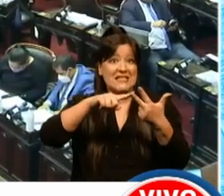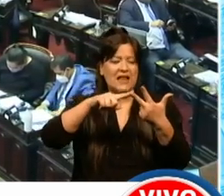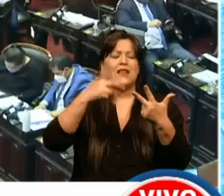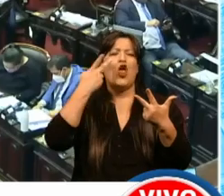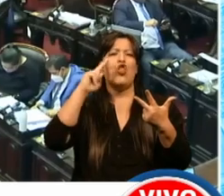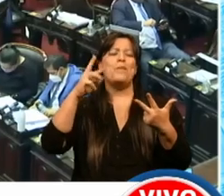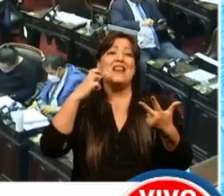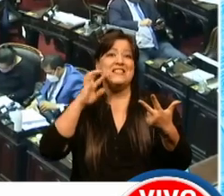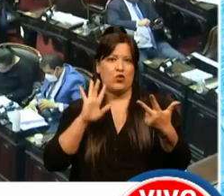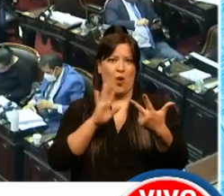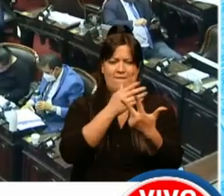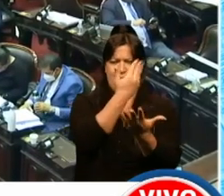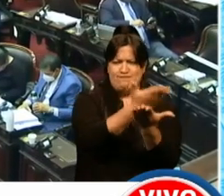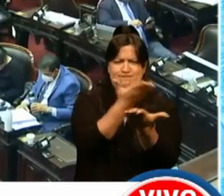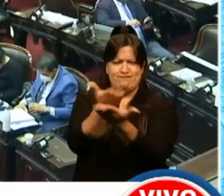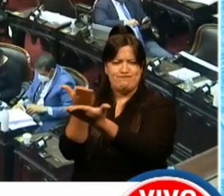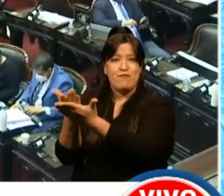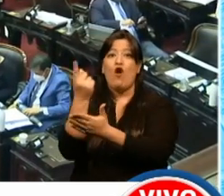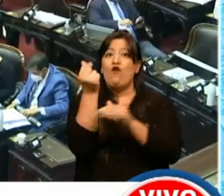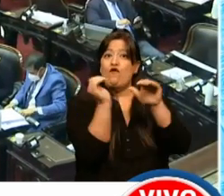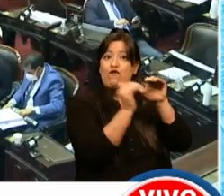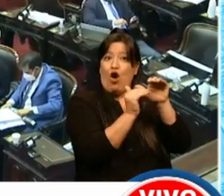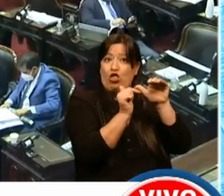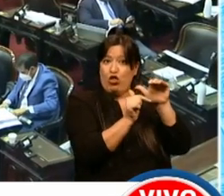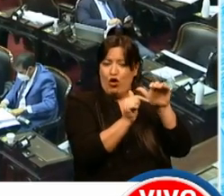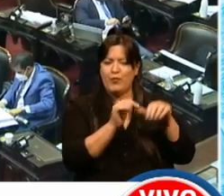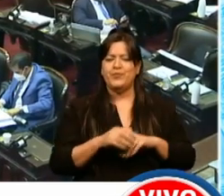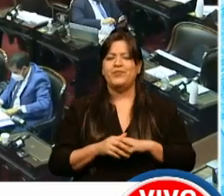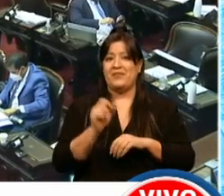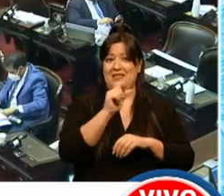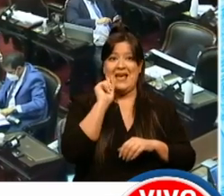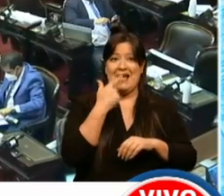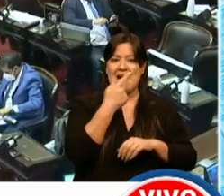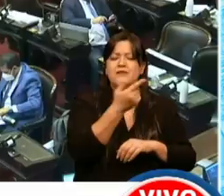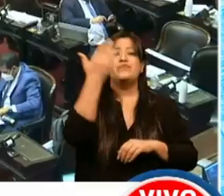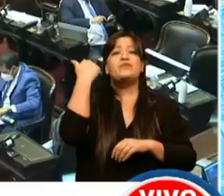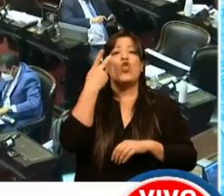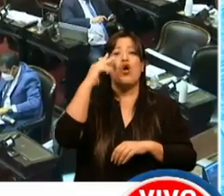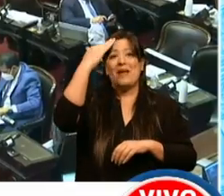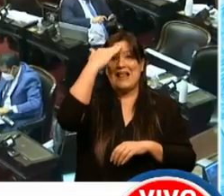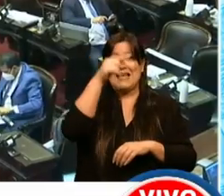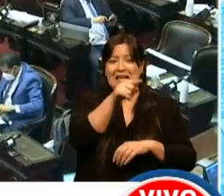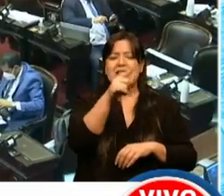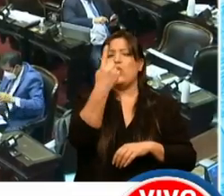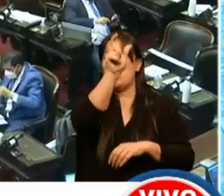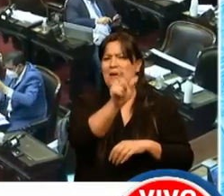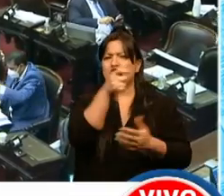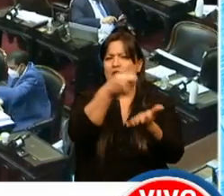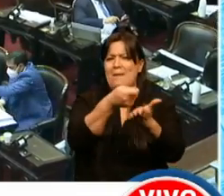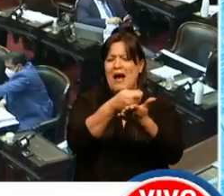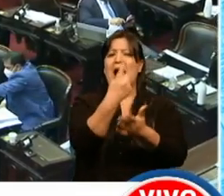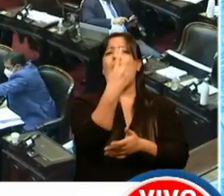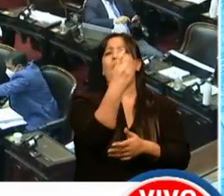2019 el fondo filtro siete medios desde 2015 usuarios pagaba un